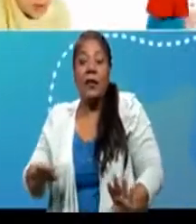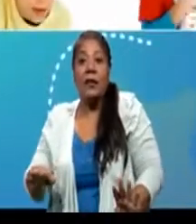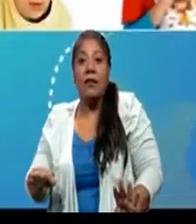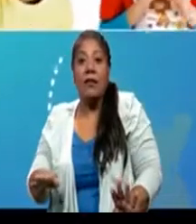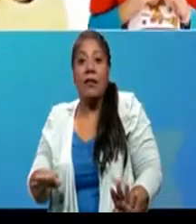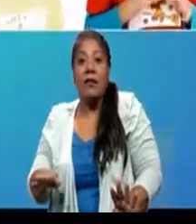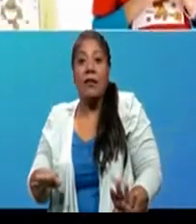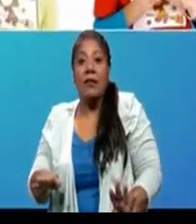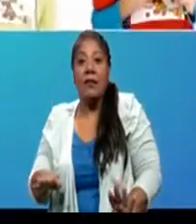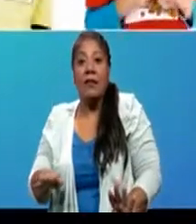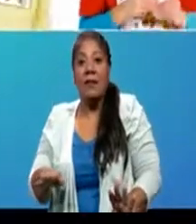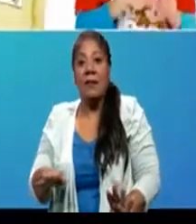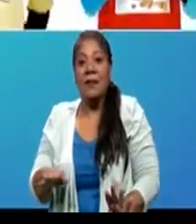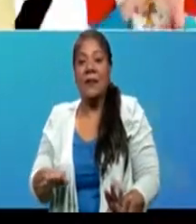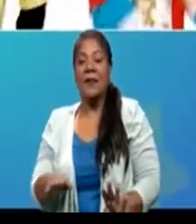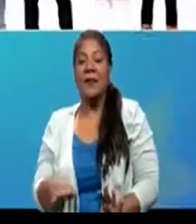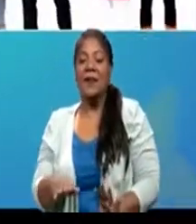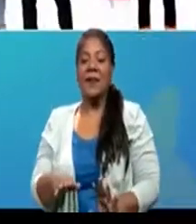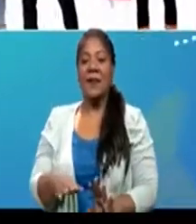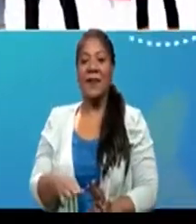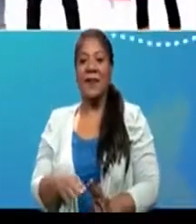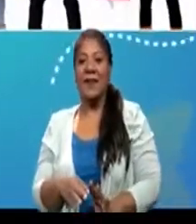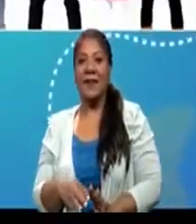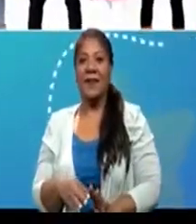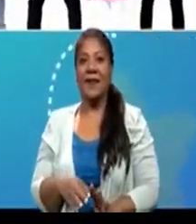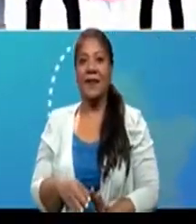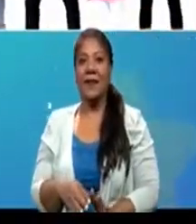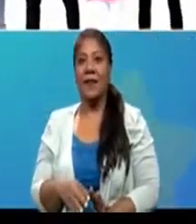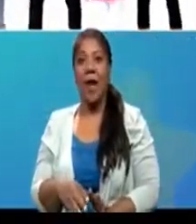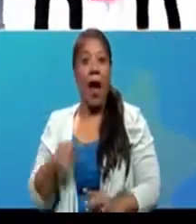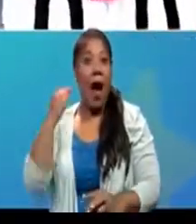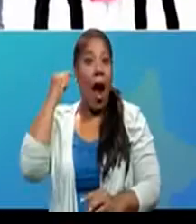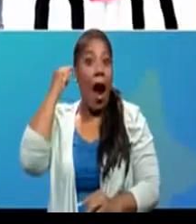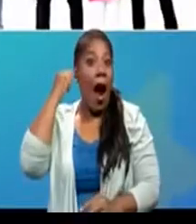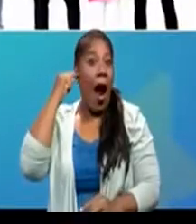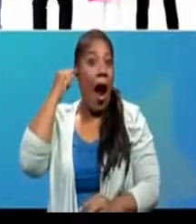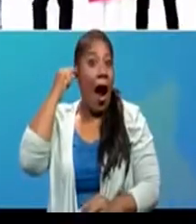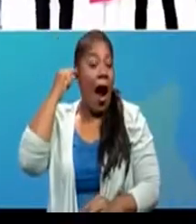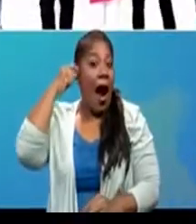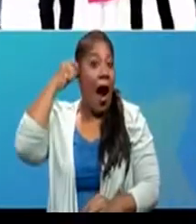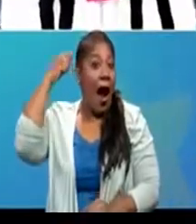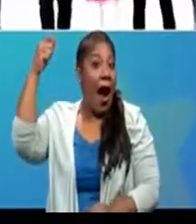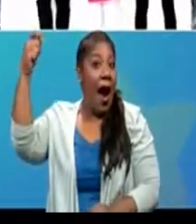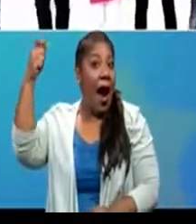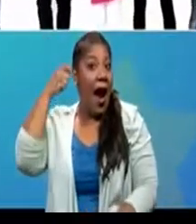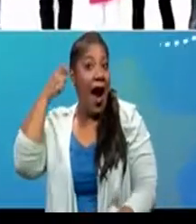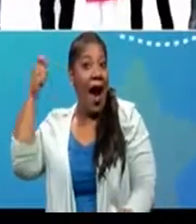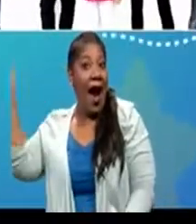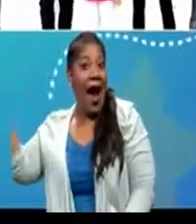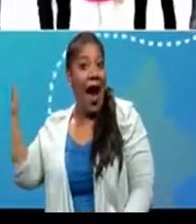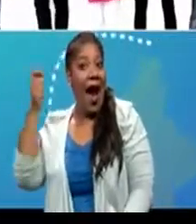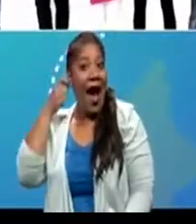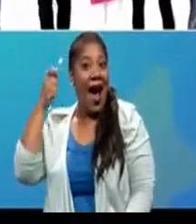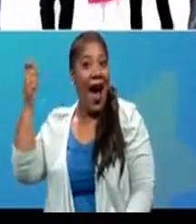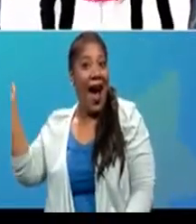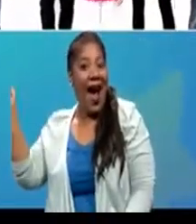más. ¡Vamos! Atamos la tirita en una oreja y a un lado, al otro, a un lado, al otro.